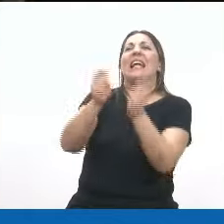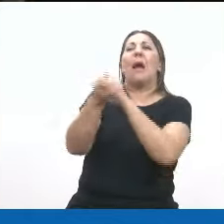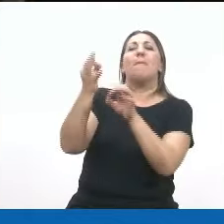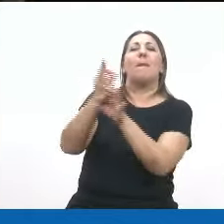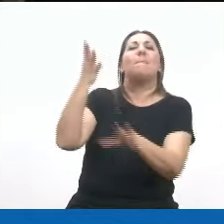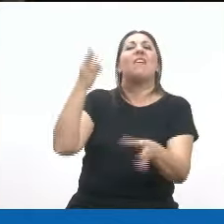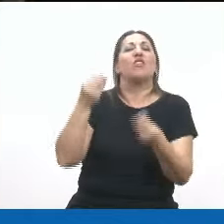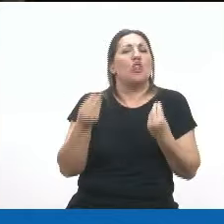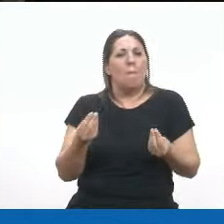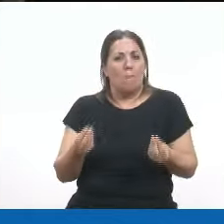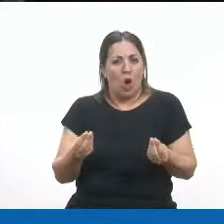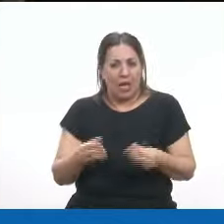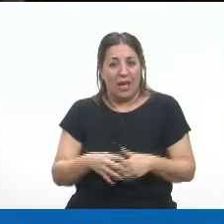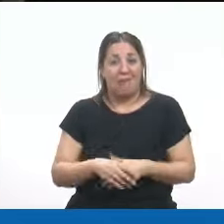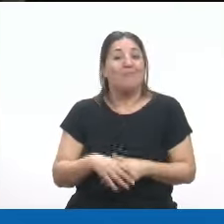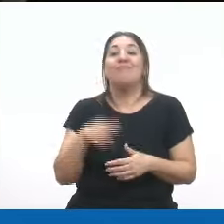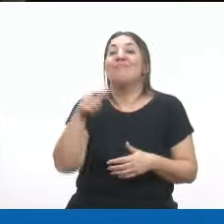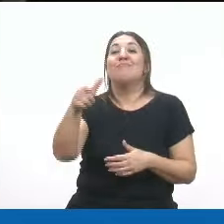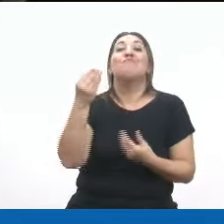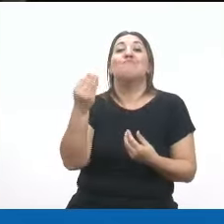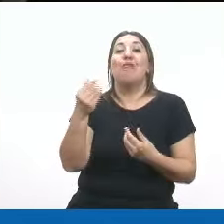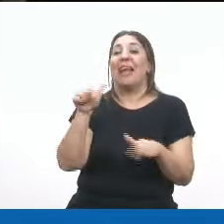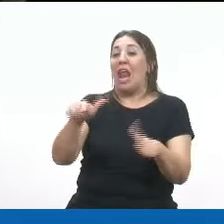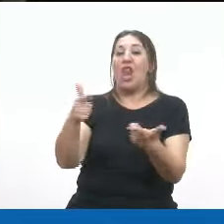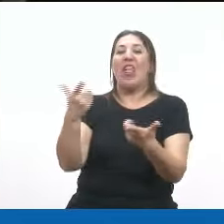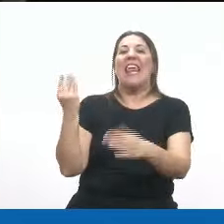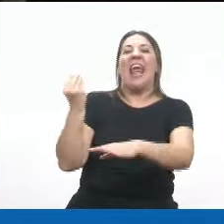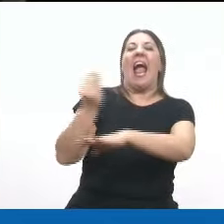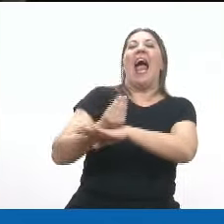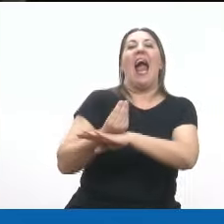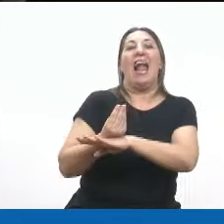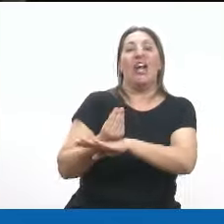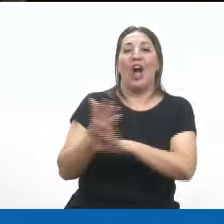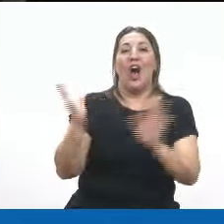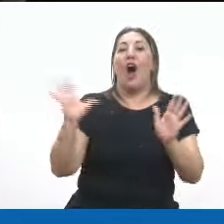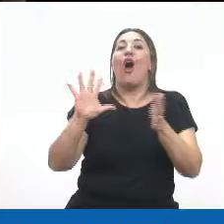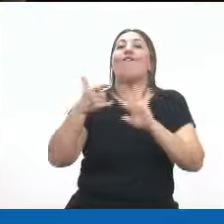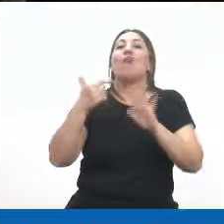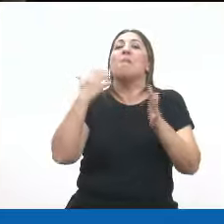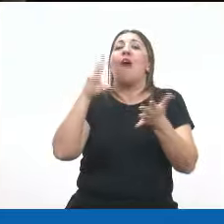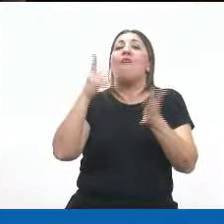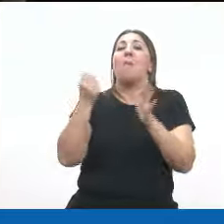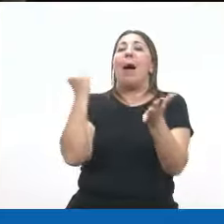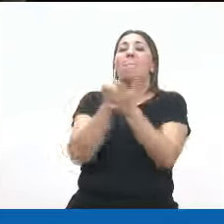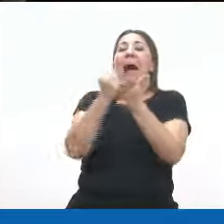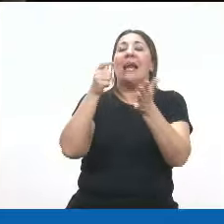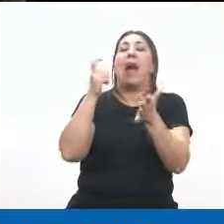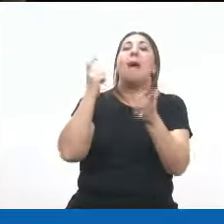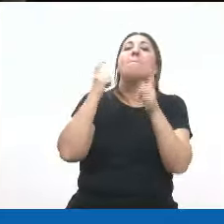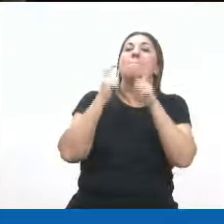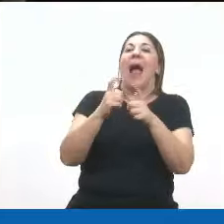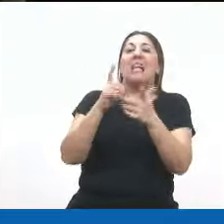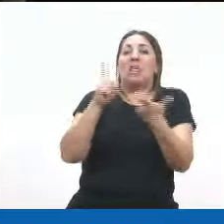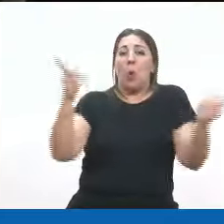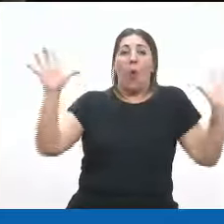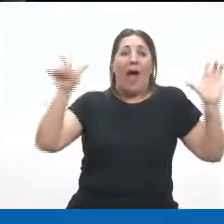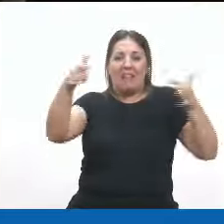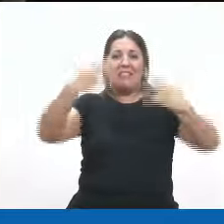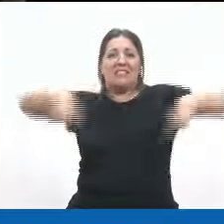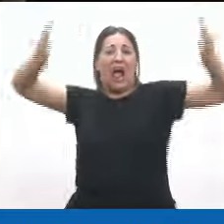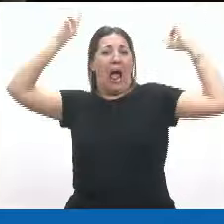la vida a los argentinos y porque no tiene un cargo Entonces no deja los dedos marcados todos sabemos que el dnu lo hizo él todos sabemos que